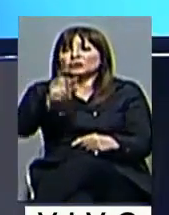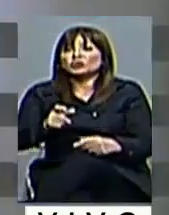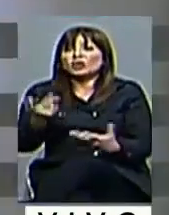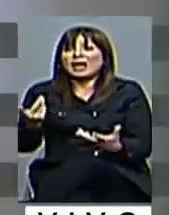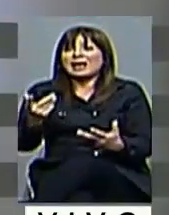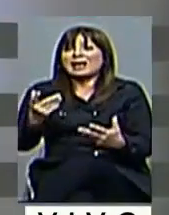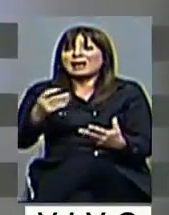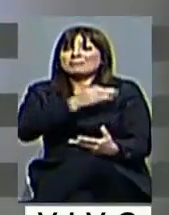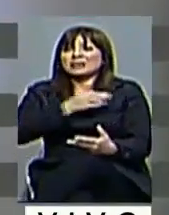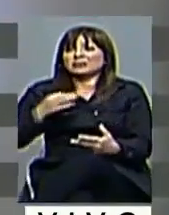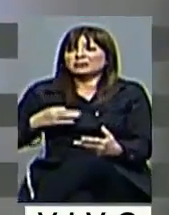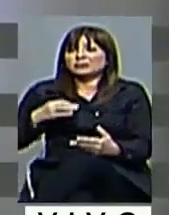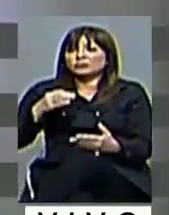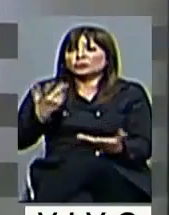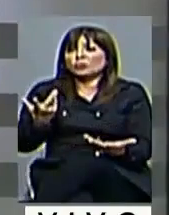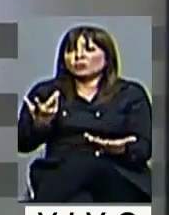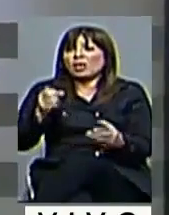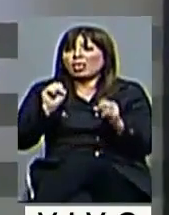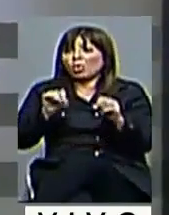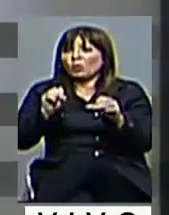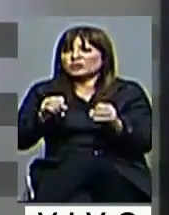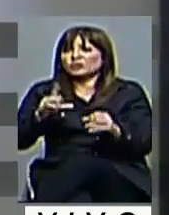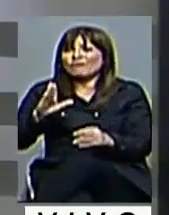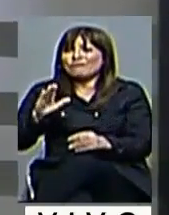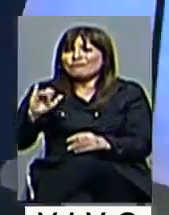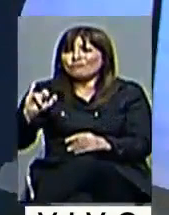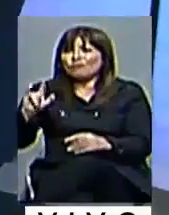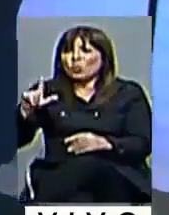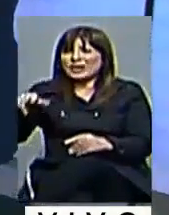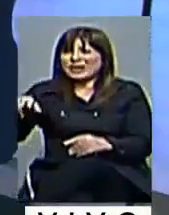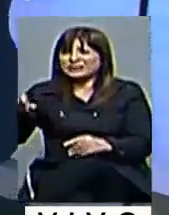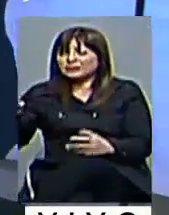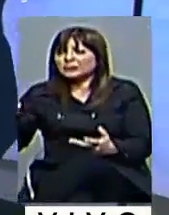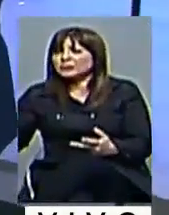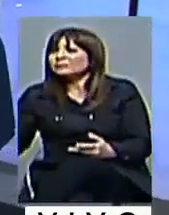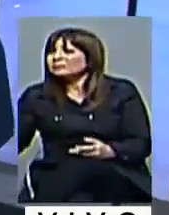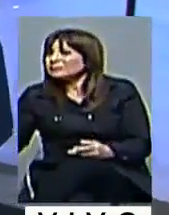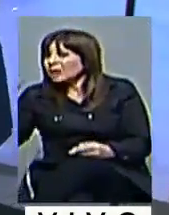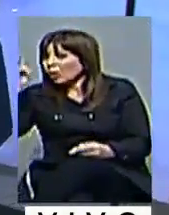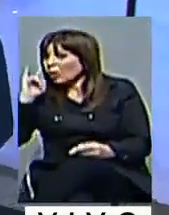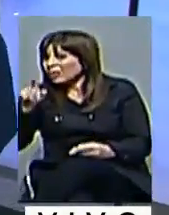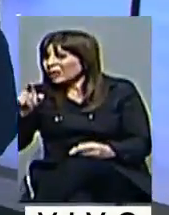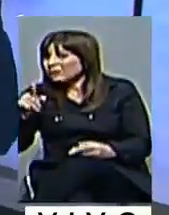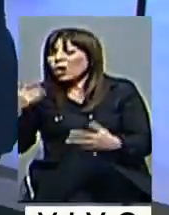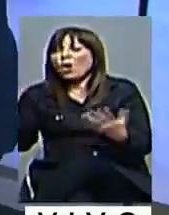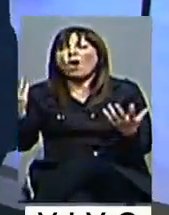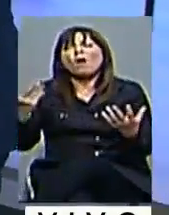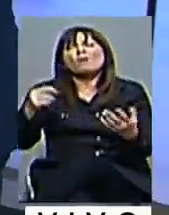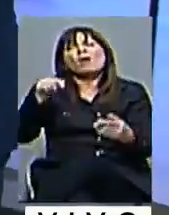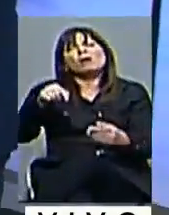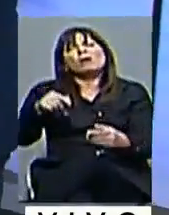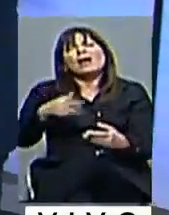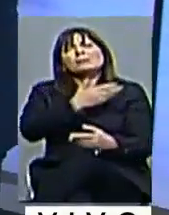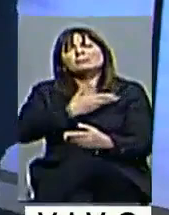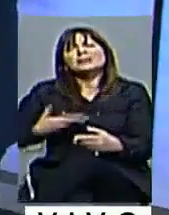Entonces, en ese aspecto, ¿cómo va a negociar hoy día Piñera con esa experiencia que ha tenido, que no fue buena? A lo mejor puede